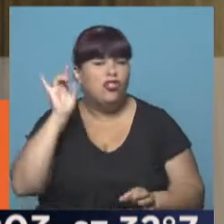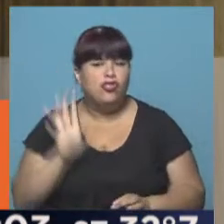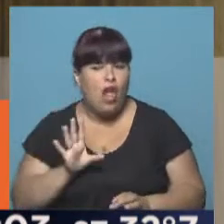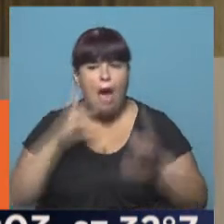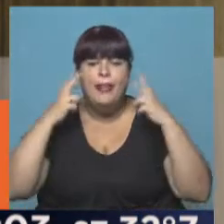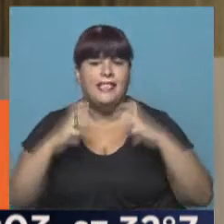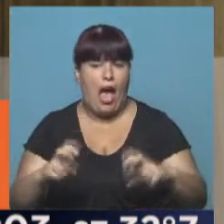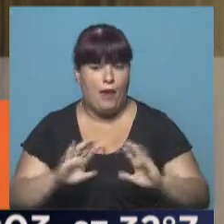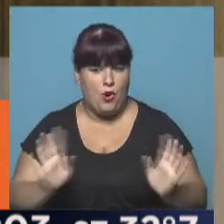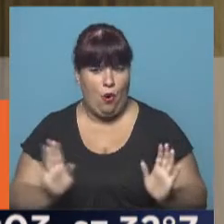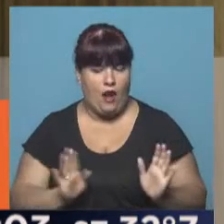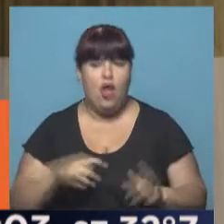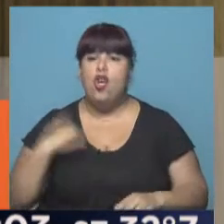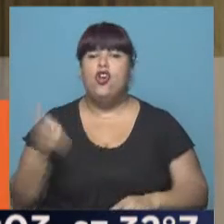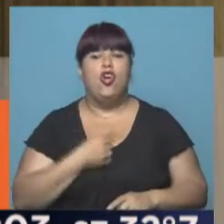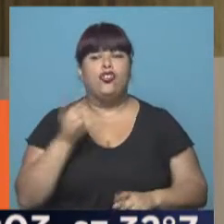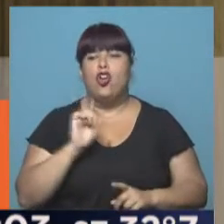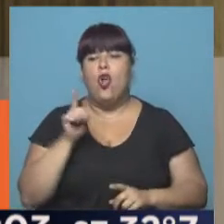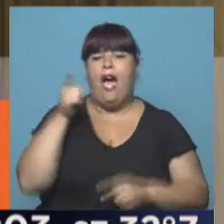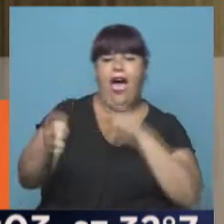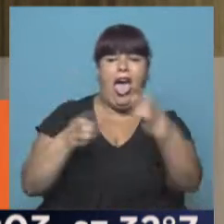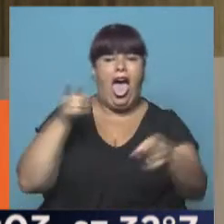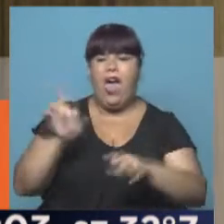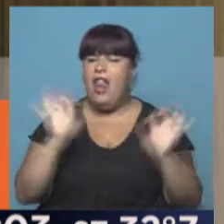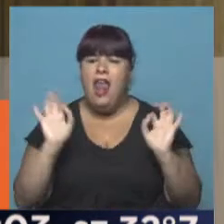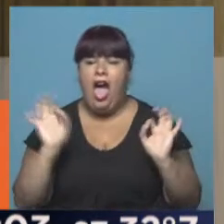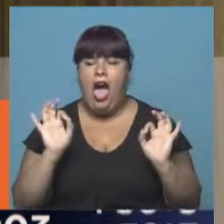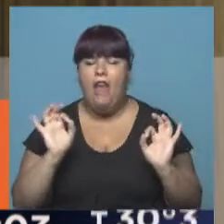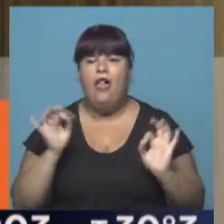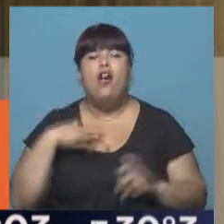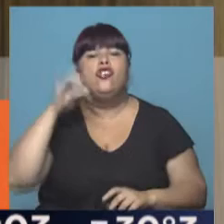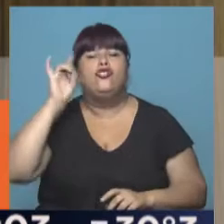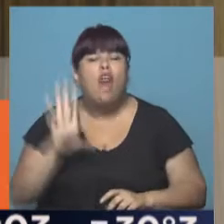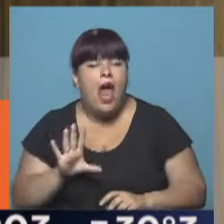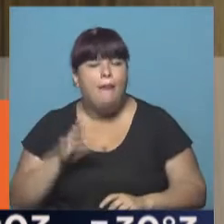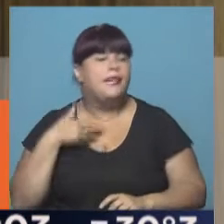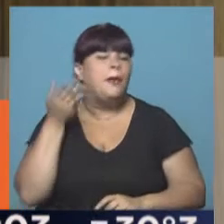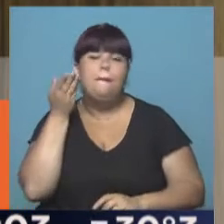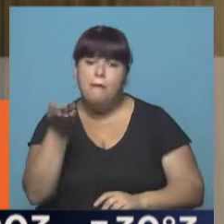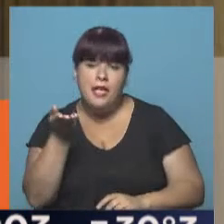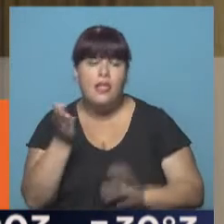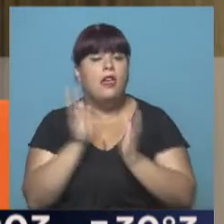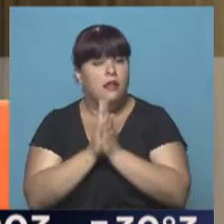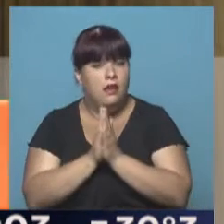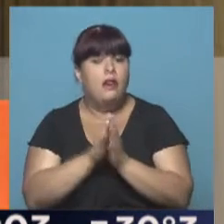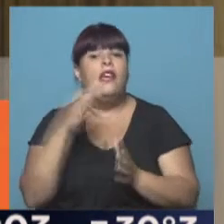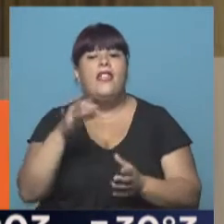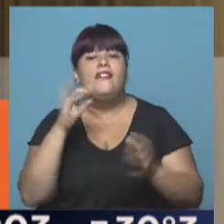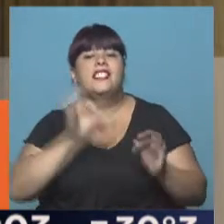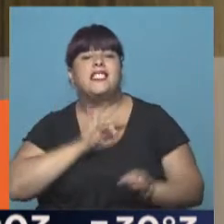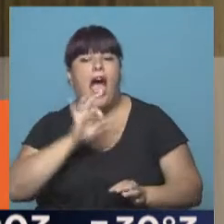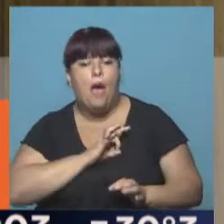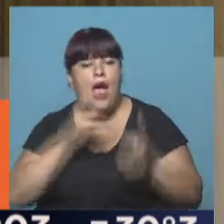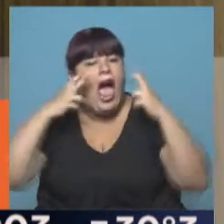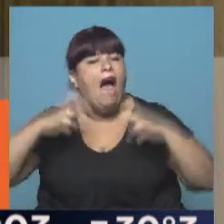que se investigue. Nosotros no estamos señalando ni acusando. Nosotros simplemente decimos necesitamos